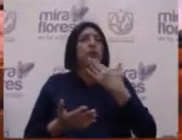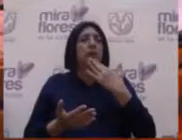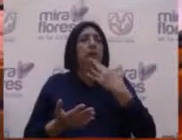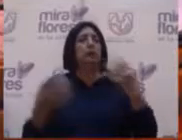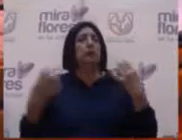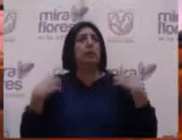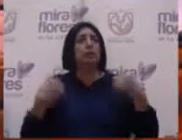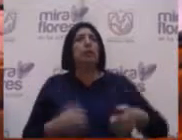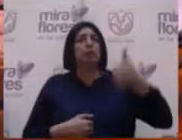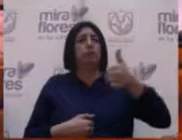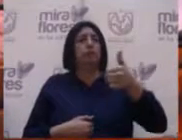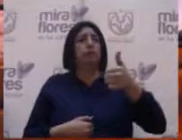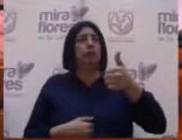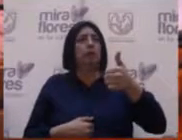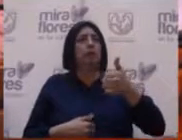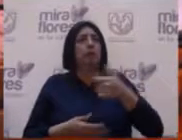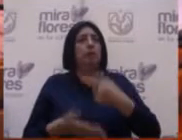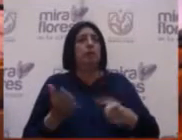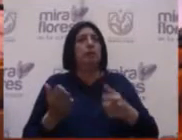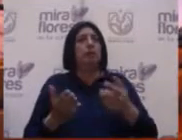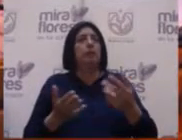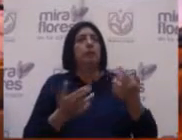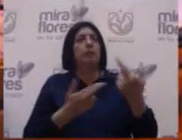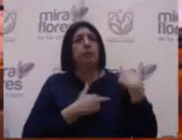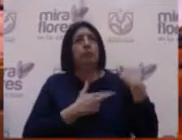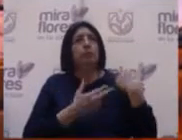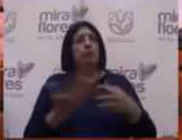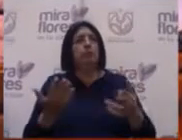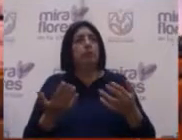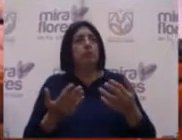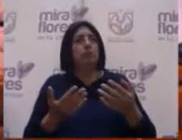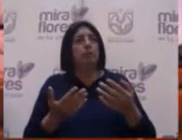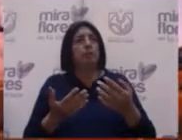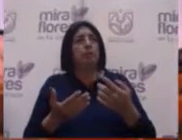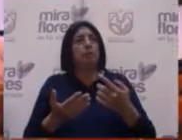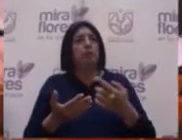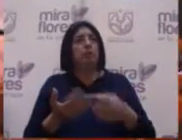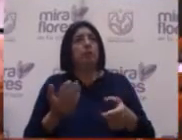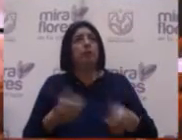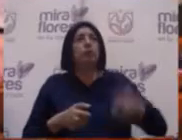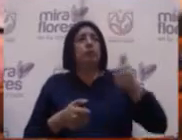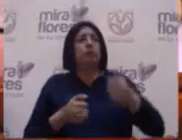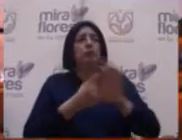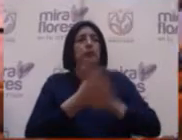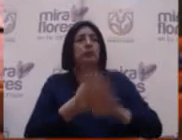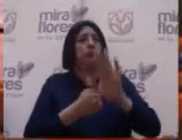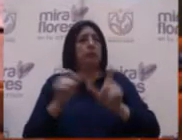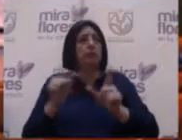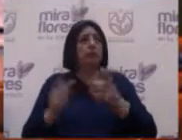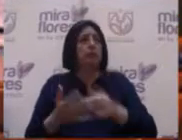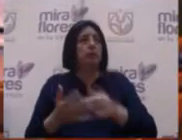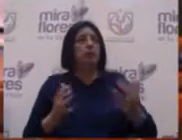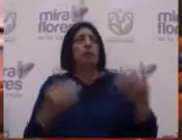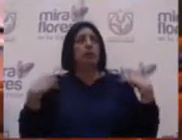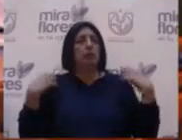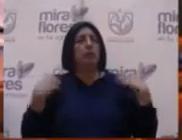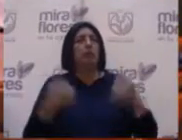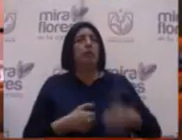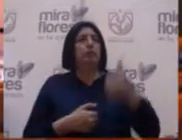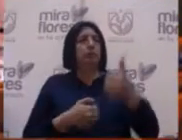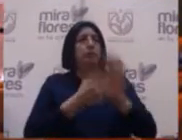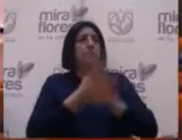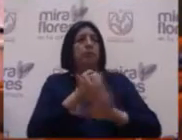gerenta, quien cumple las funciones, que cuenta con las siguientes unidades orgánicas: subgerencia de defensa civil, la subgerencia de